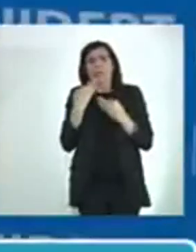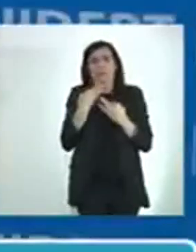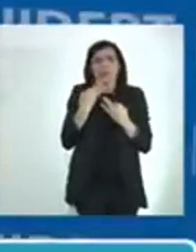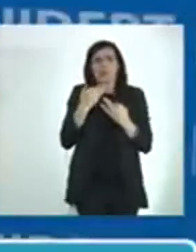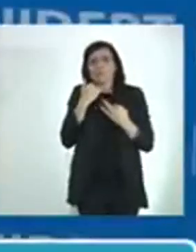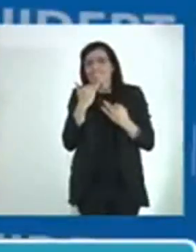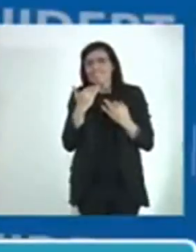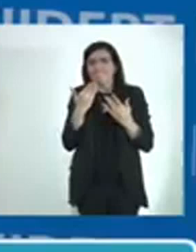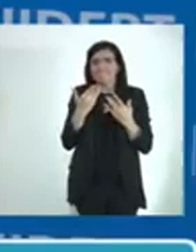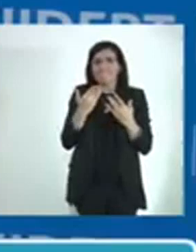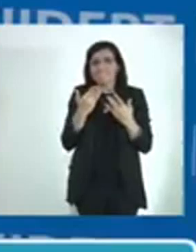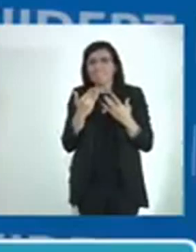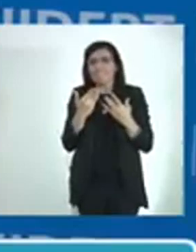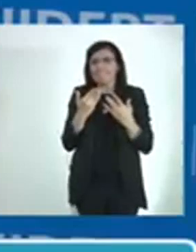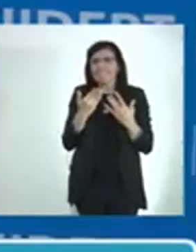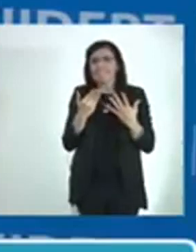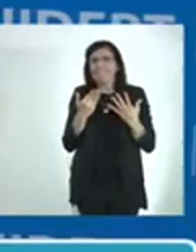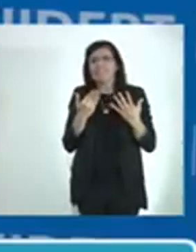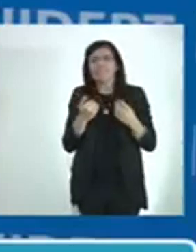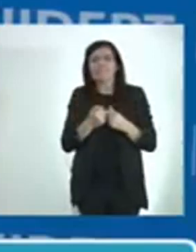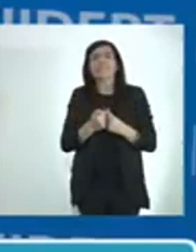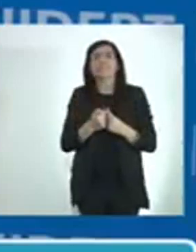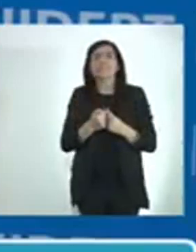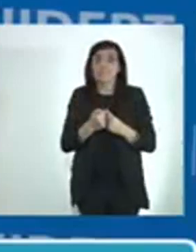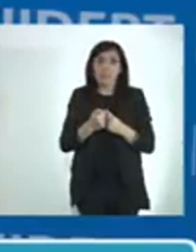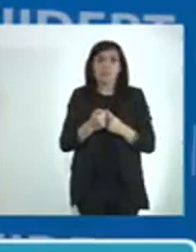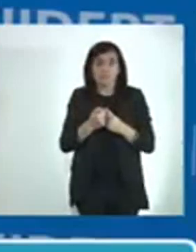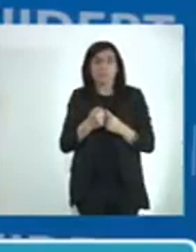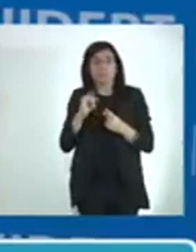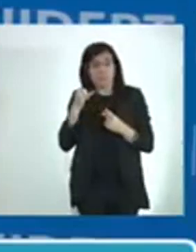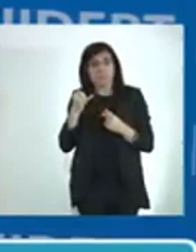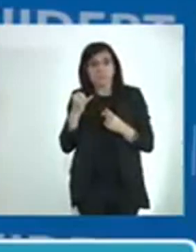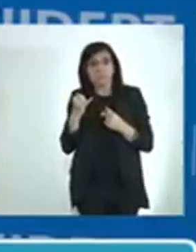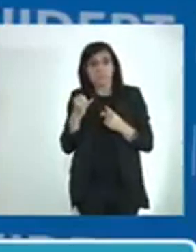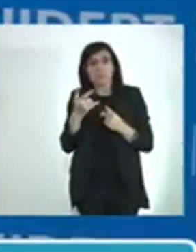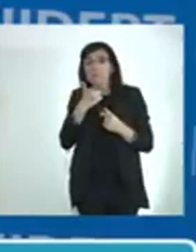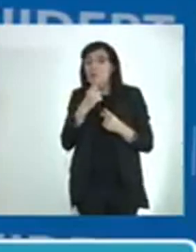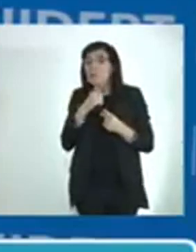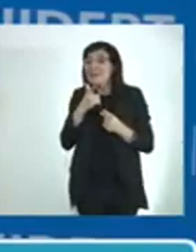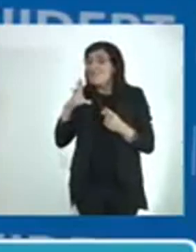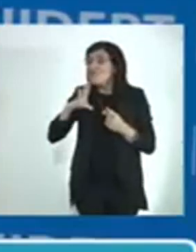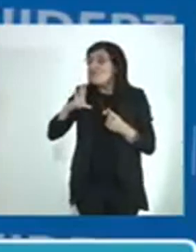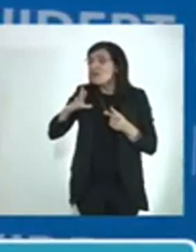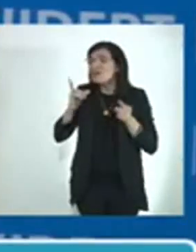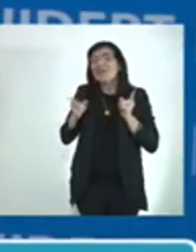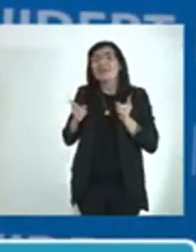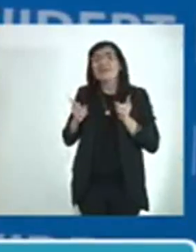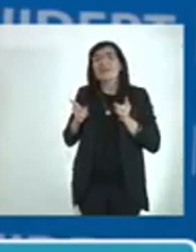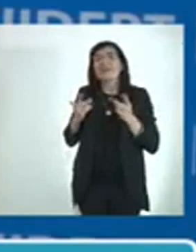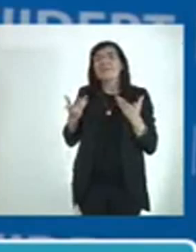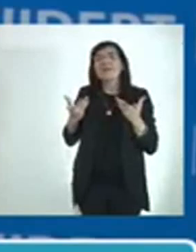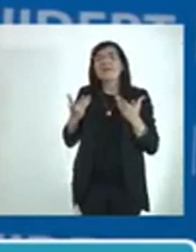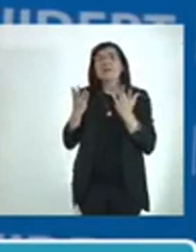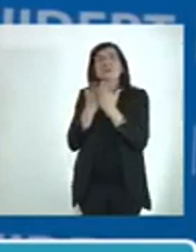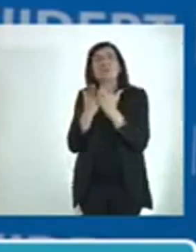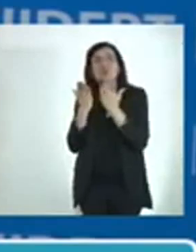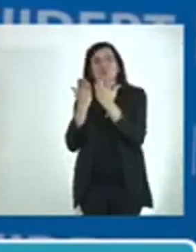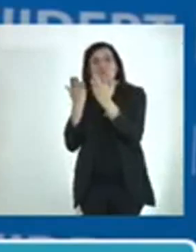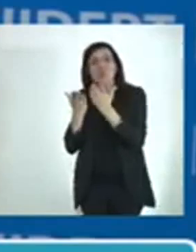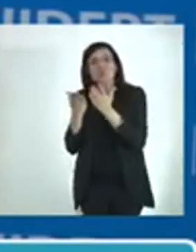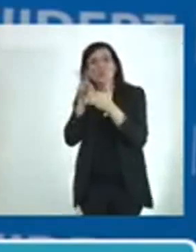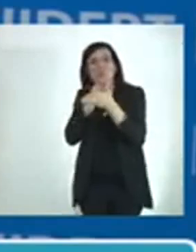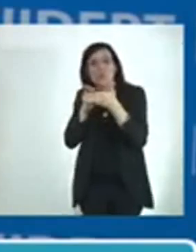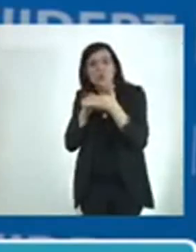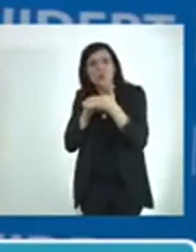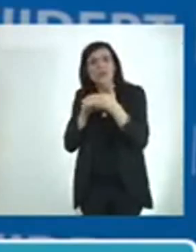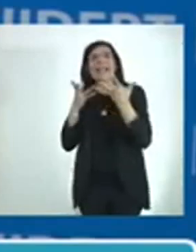se ven las fallas, digamos, ahí se nota. Entonces, tiene un poco que ver con eso también. La ESI, como lo dice el nombre,